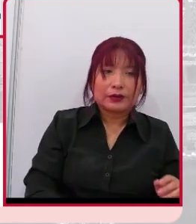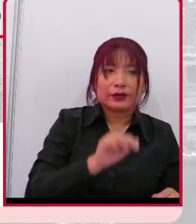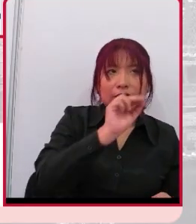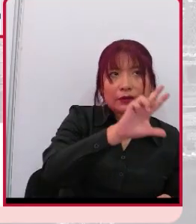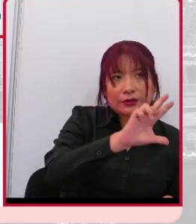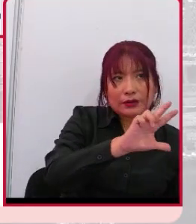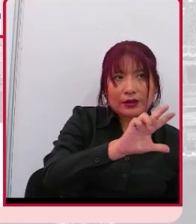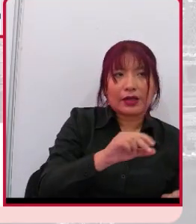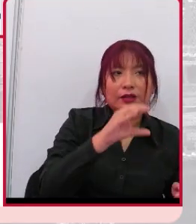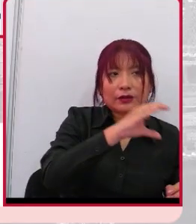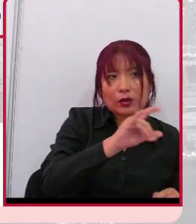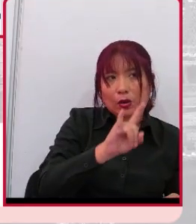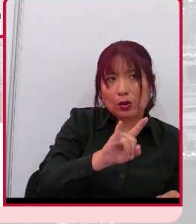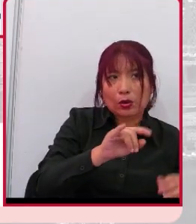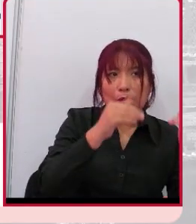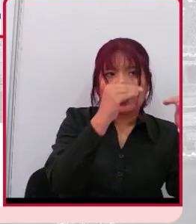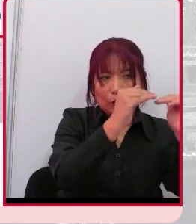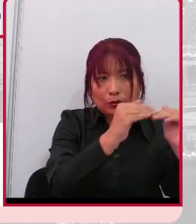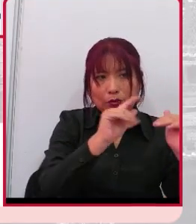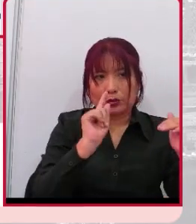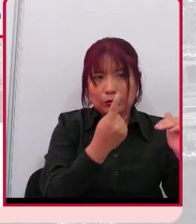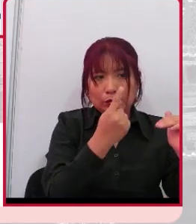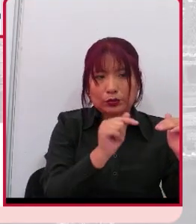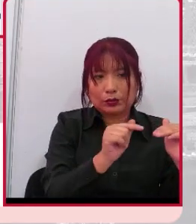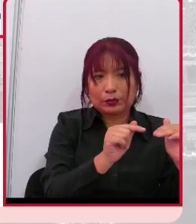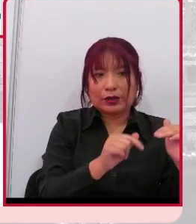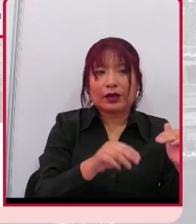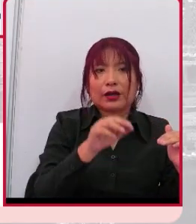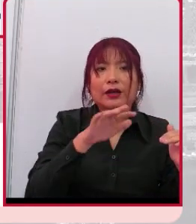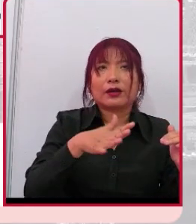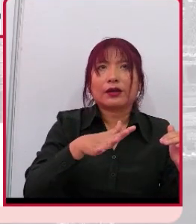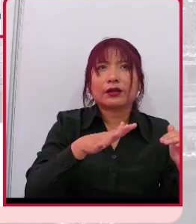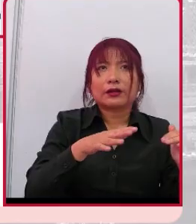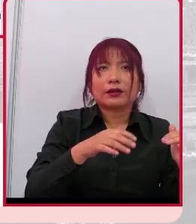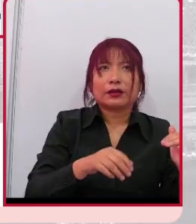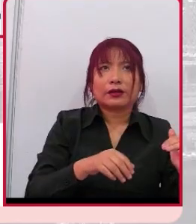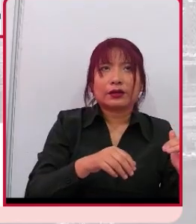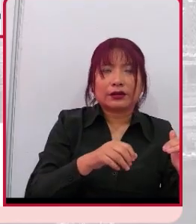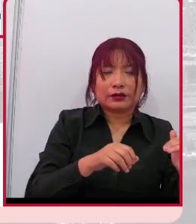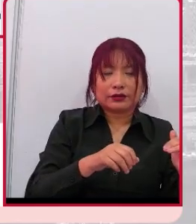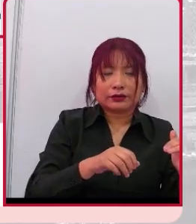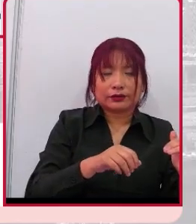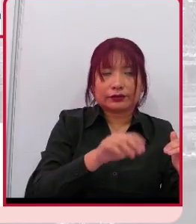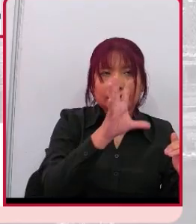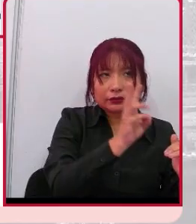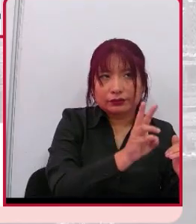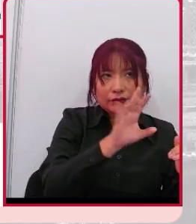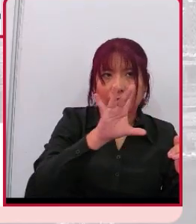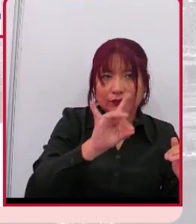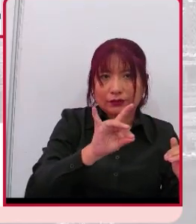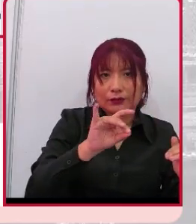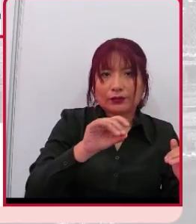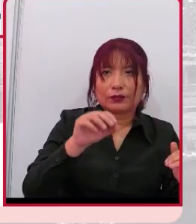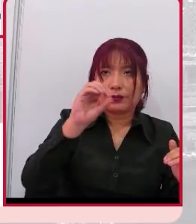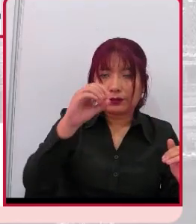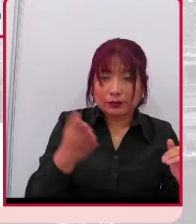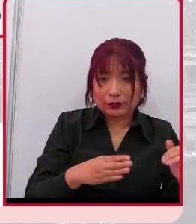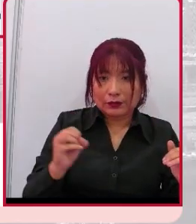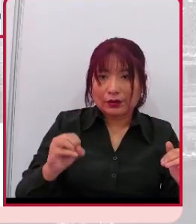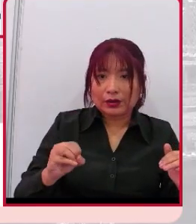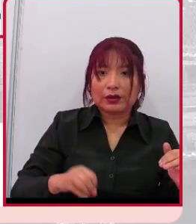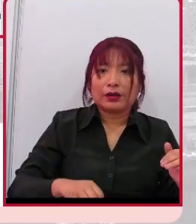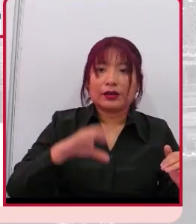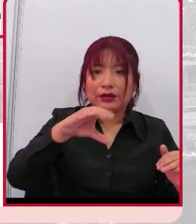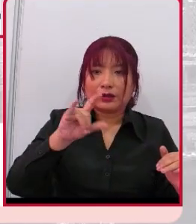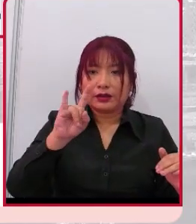cobre secundarios. La muestra número 1 tenía un porcentaje de enargita de solo 68%, Un valor muy por